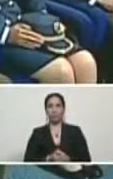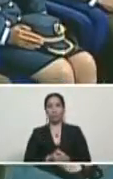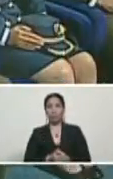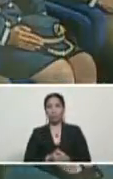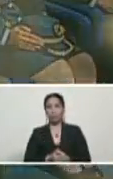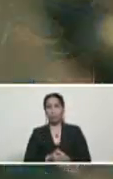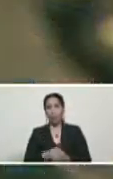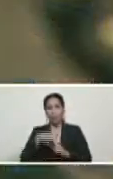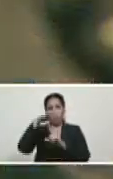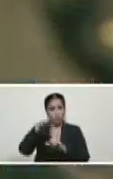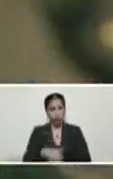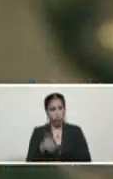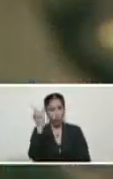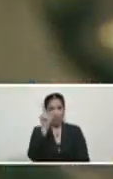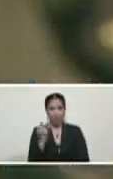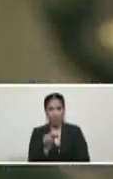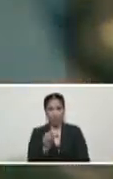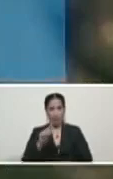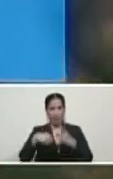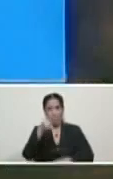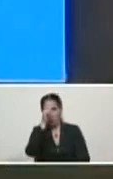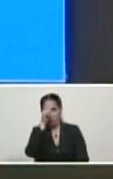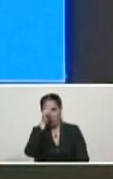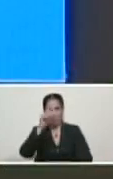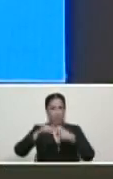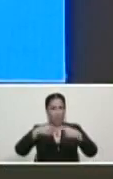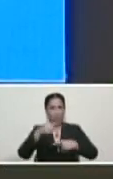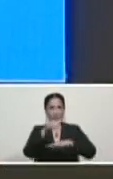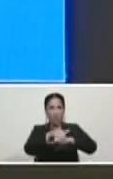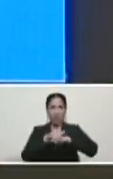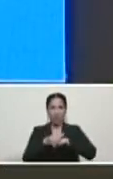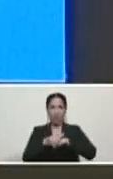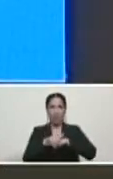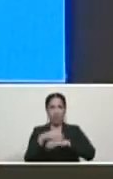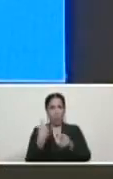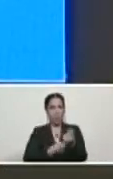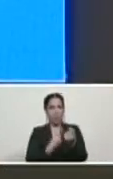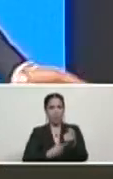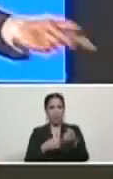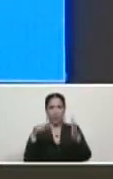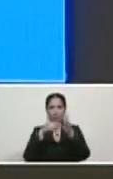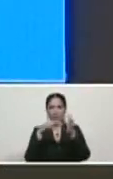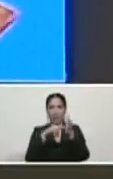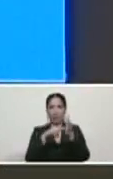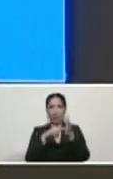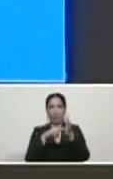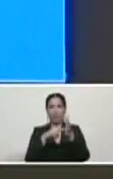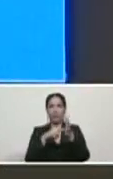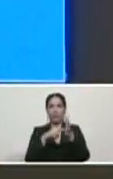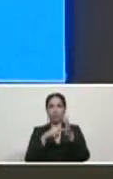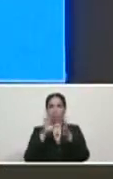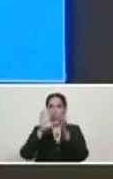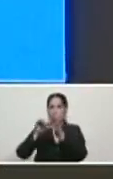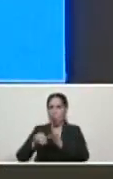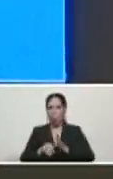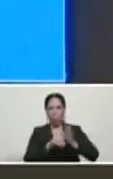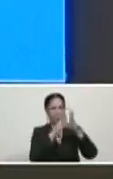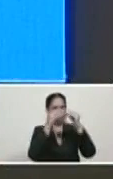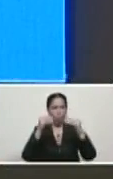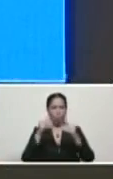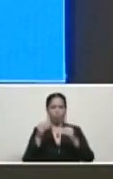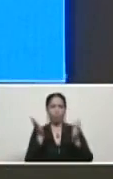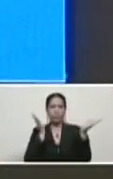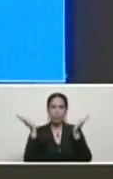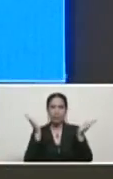Invadía Italia y luego Alemania y luego Inglaterra a nuestra hermana Libia para repartírsela. Invadía en Egipto